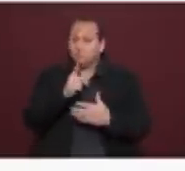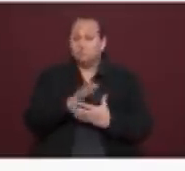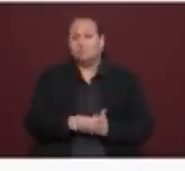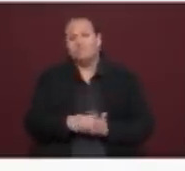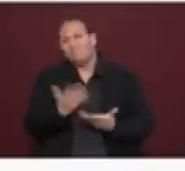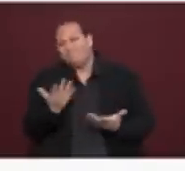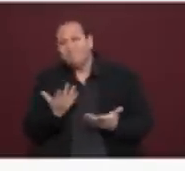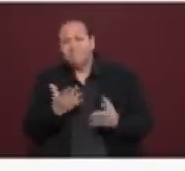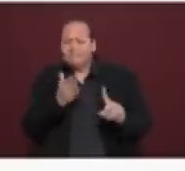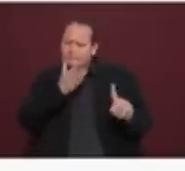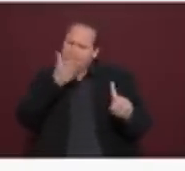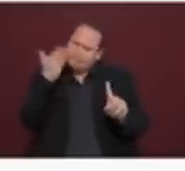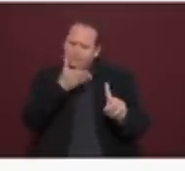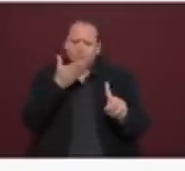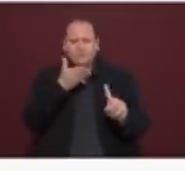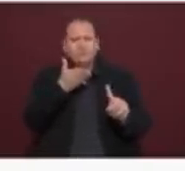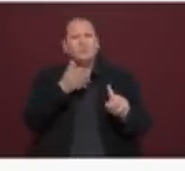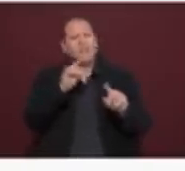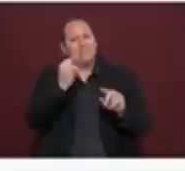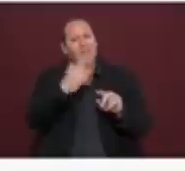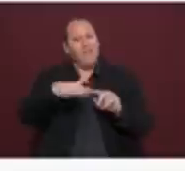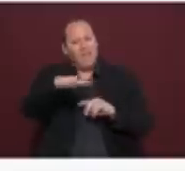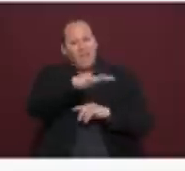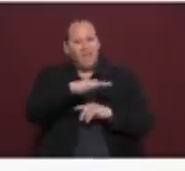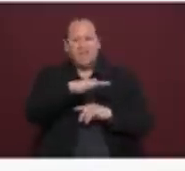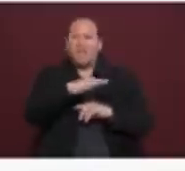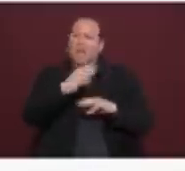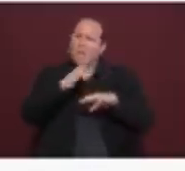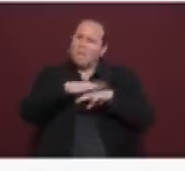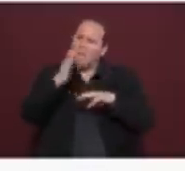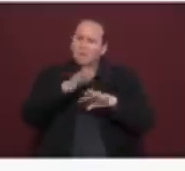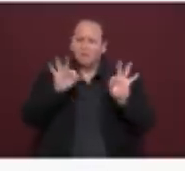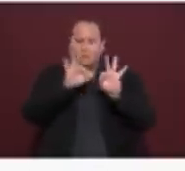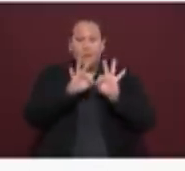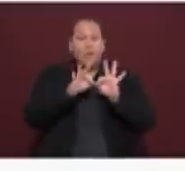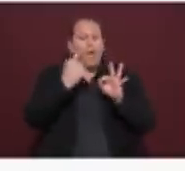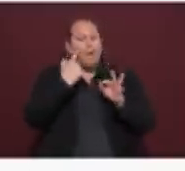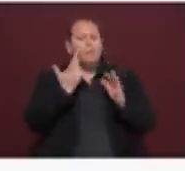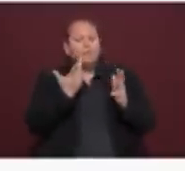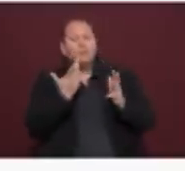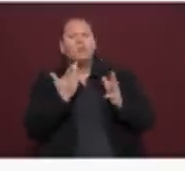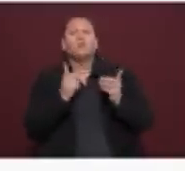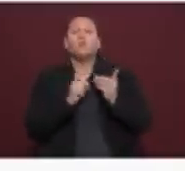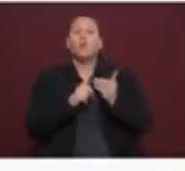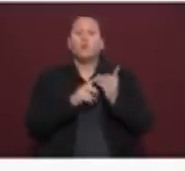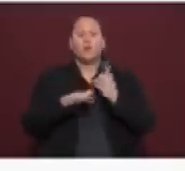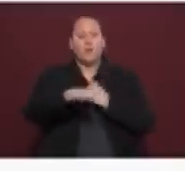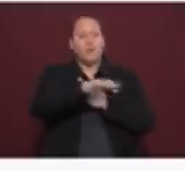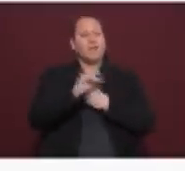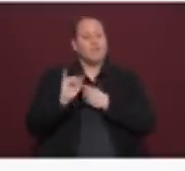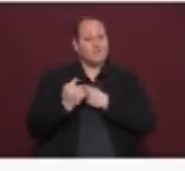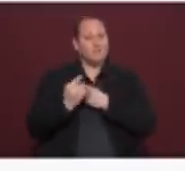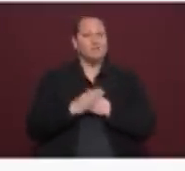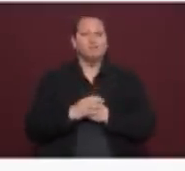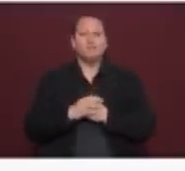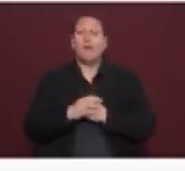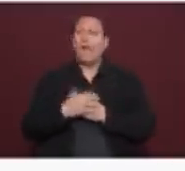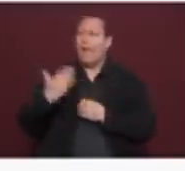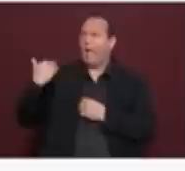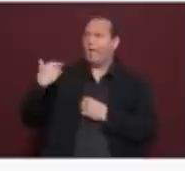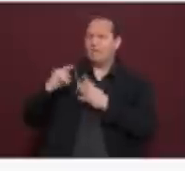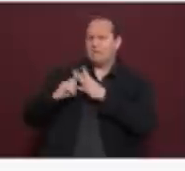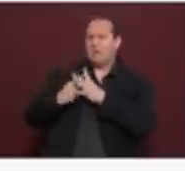específica y con mayor y obtener mayor resultados esta parte de tijuana a partir del 4 de febrero